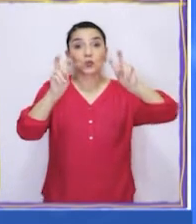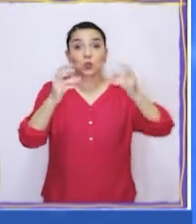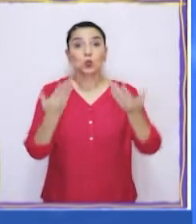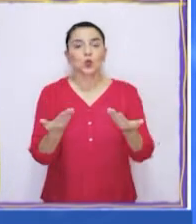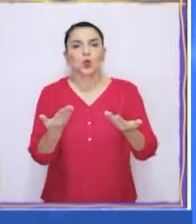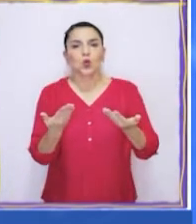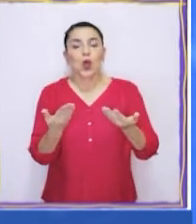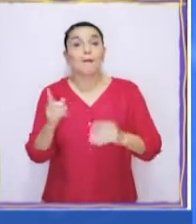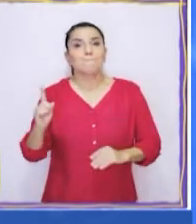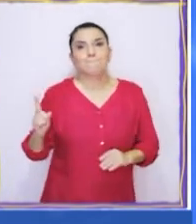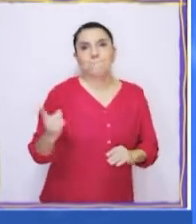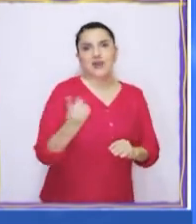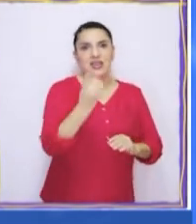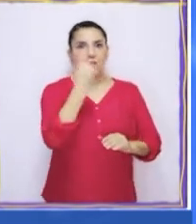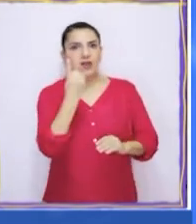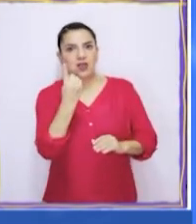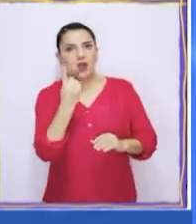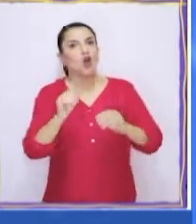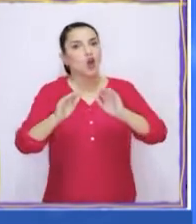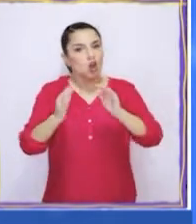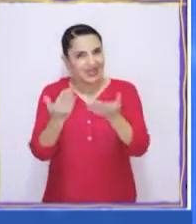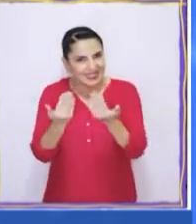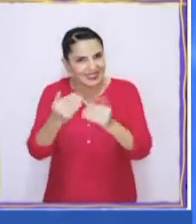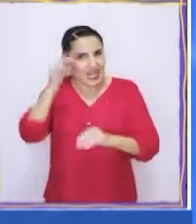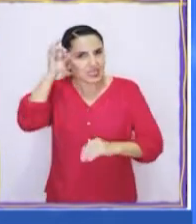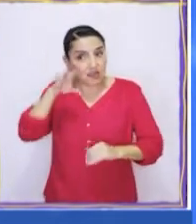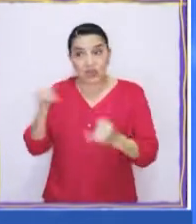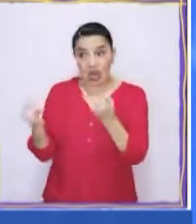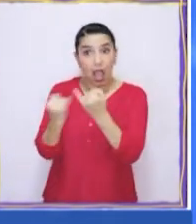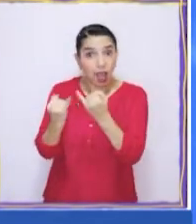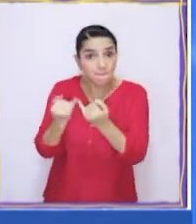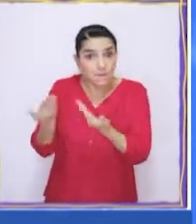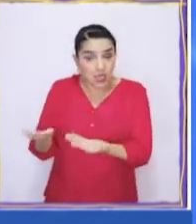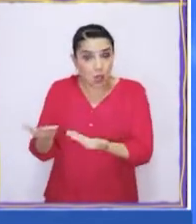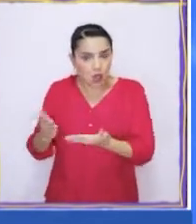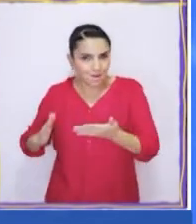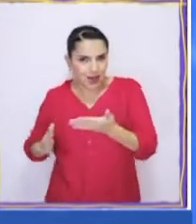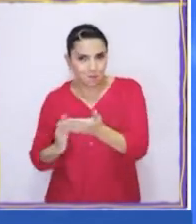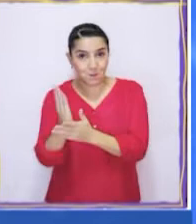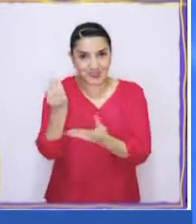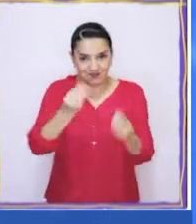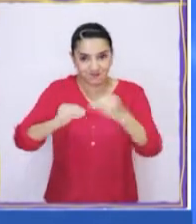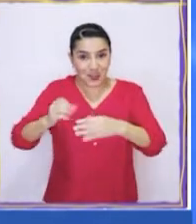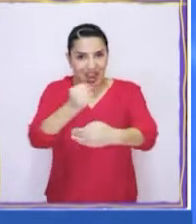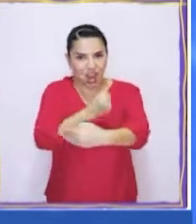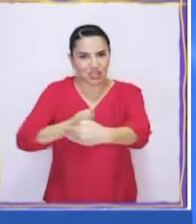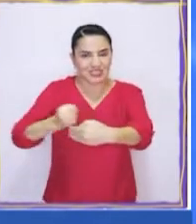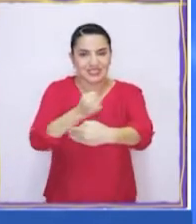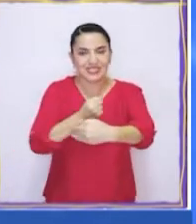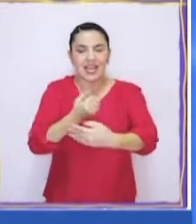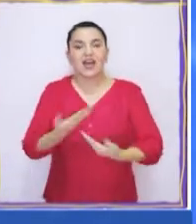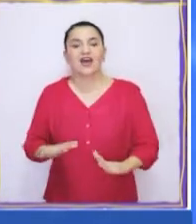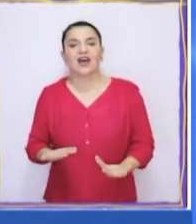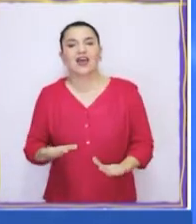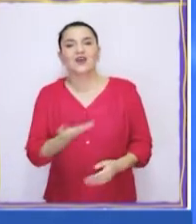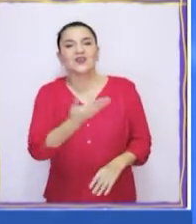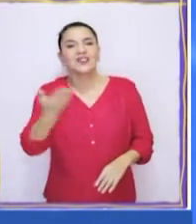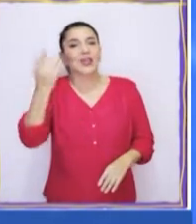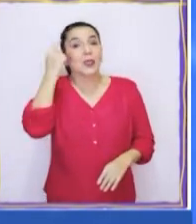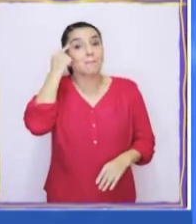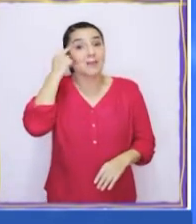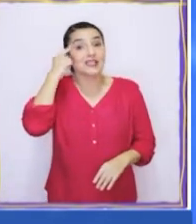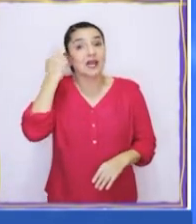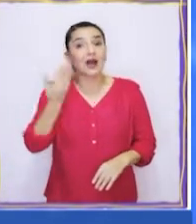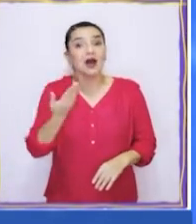y qué es lo primero que necesita saber mi amigo iñaki para poder empezar a cocinar si están pensando